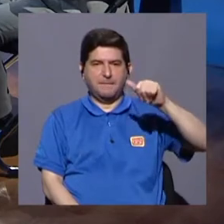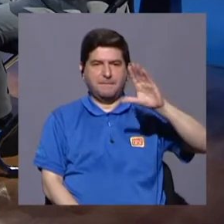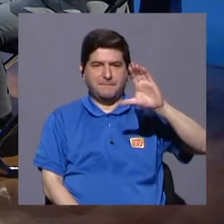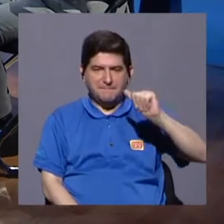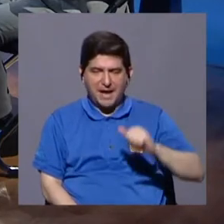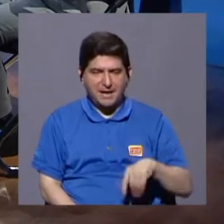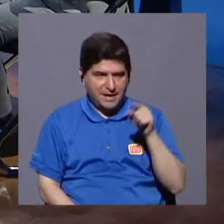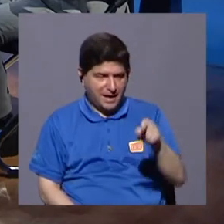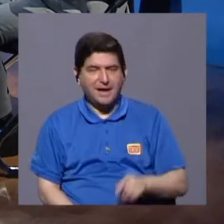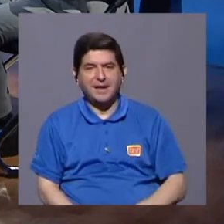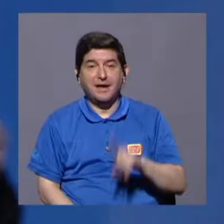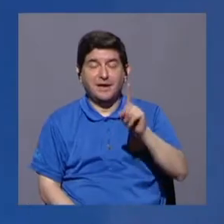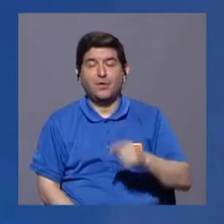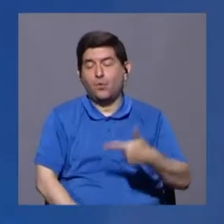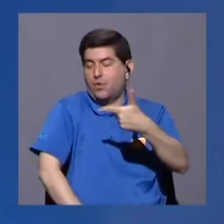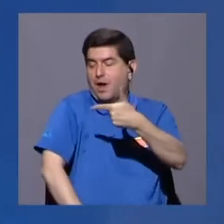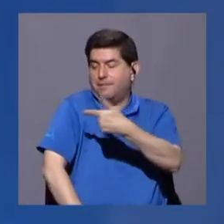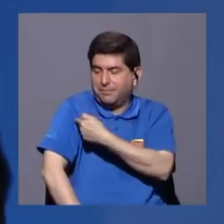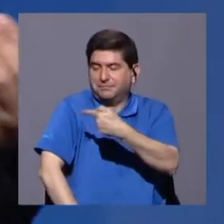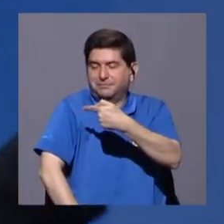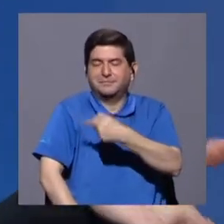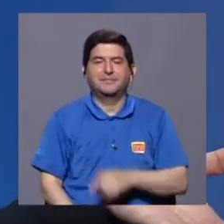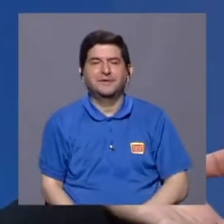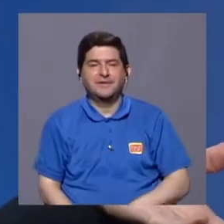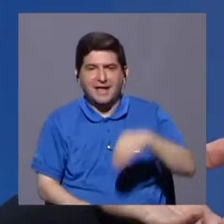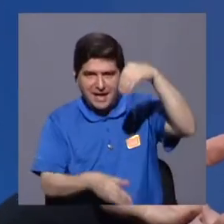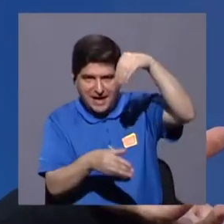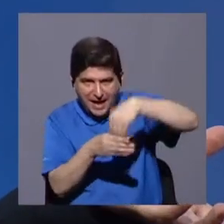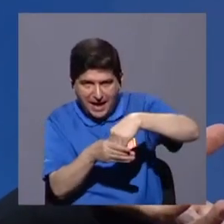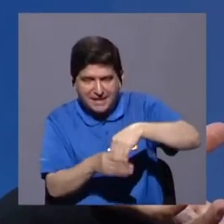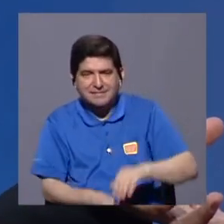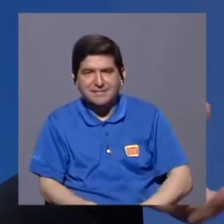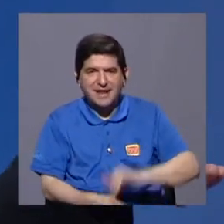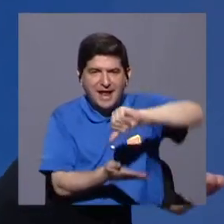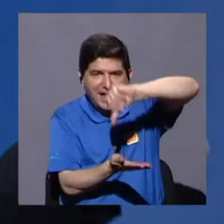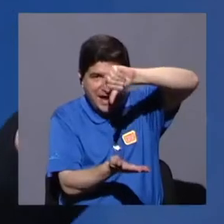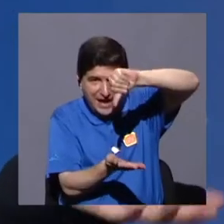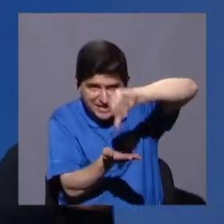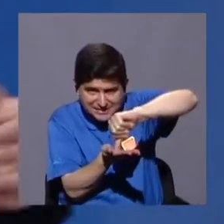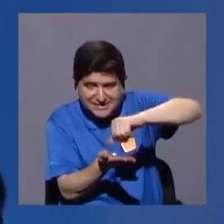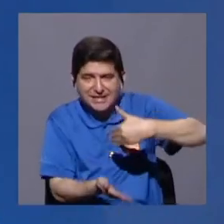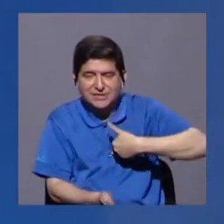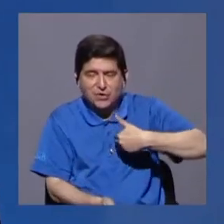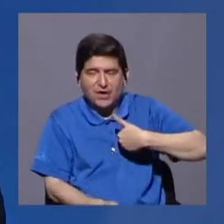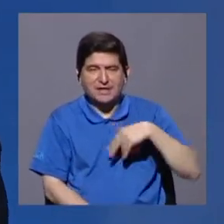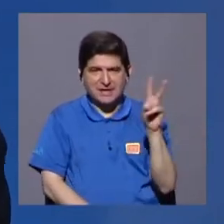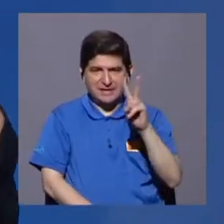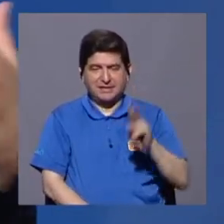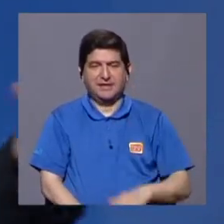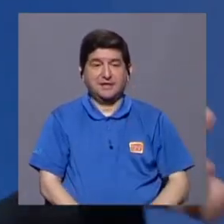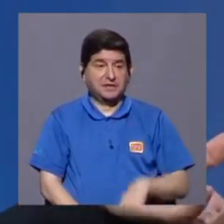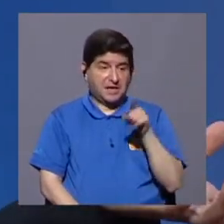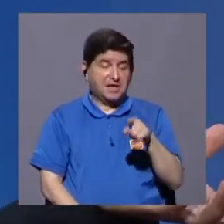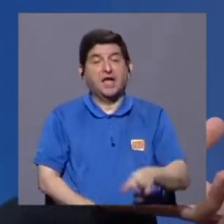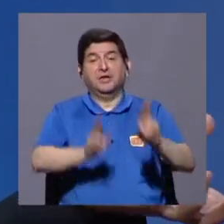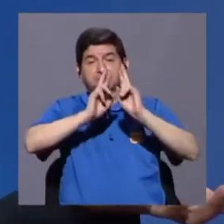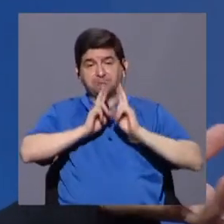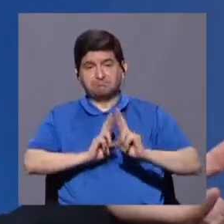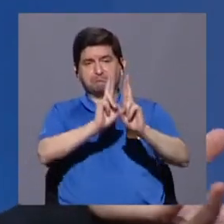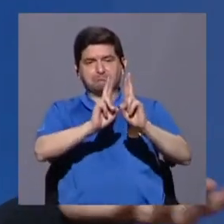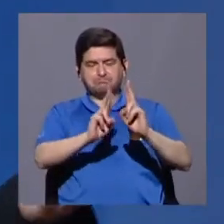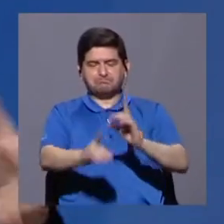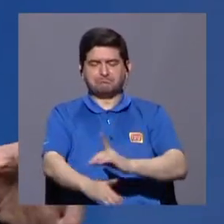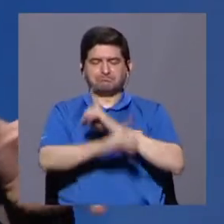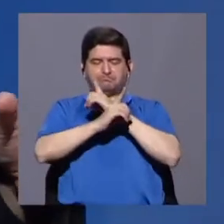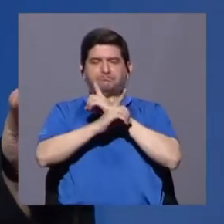como una vacuna en la que introducimos la proteína espiga del virus y la alpaca hace su respuesta de defensa